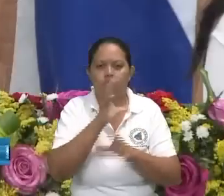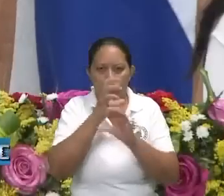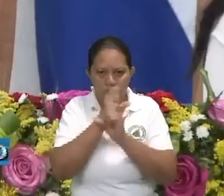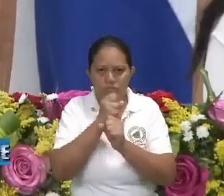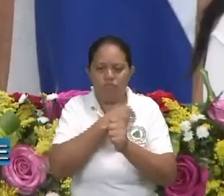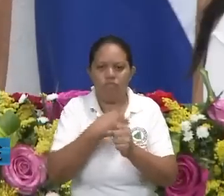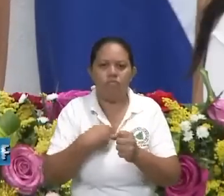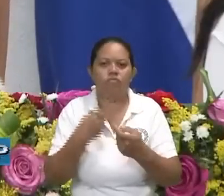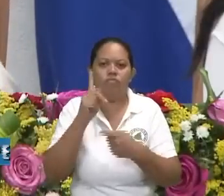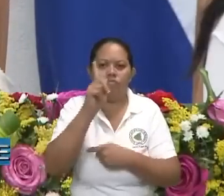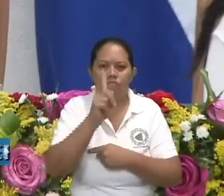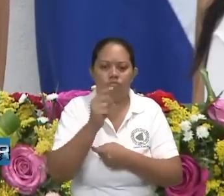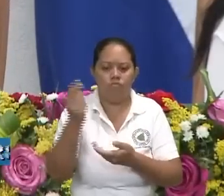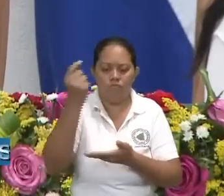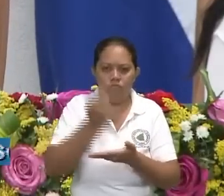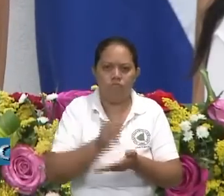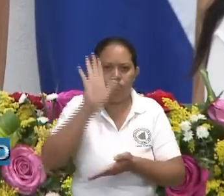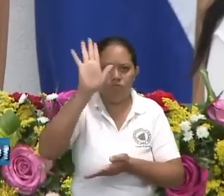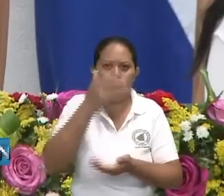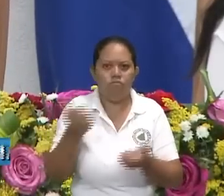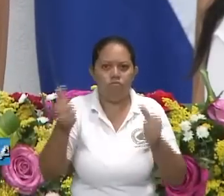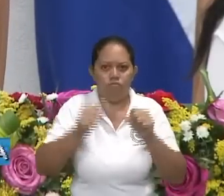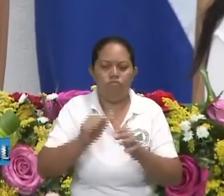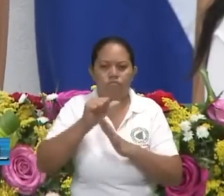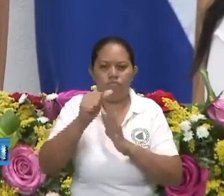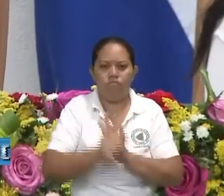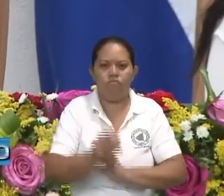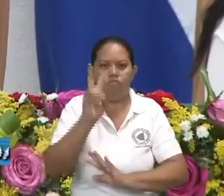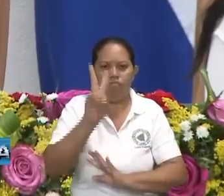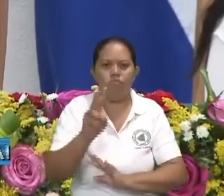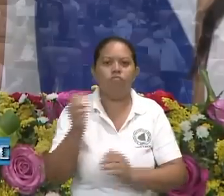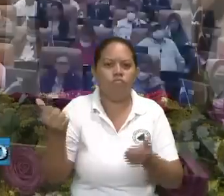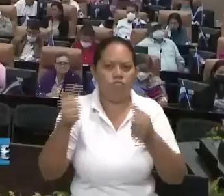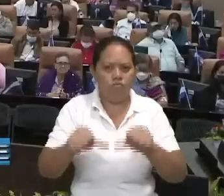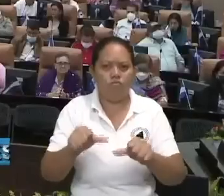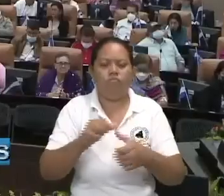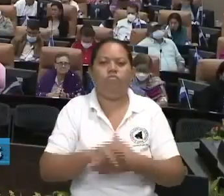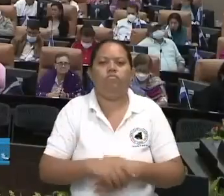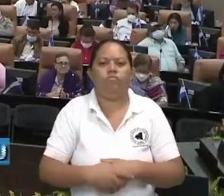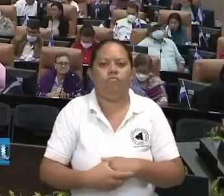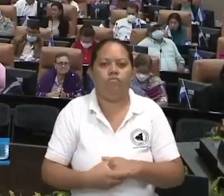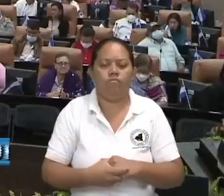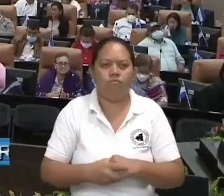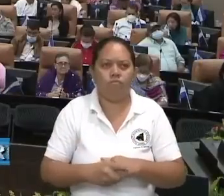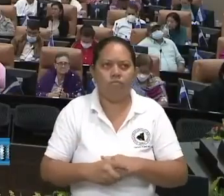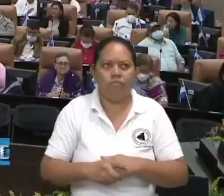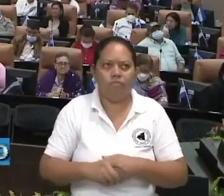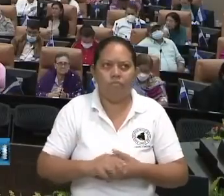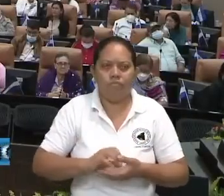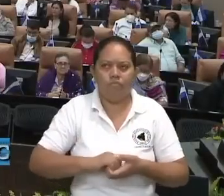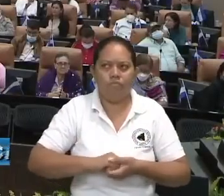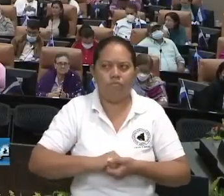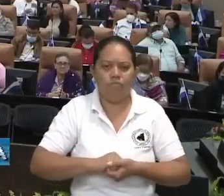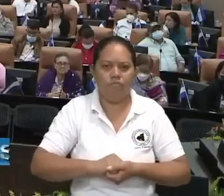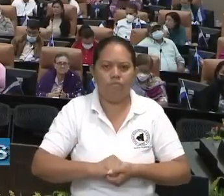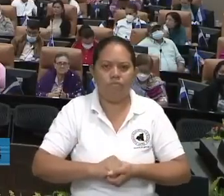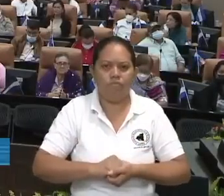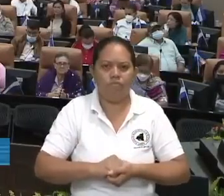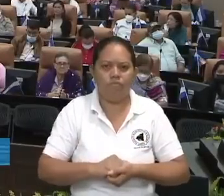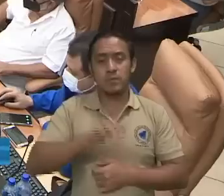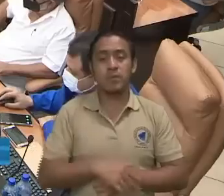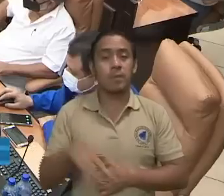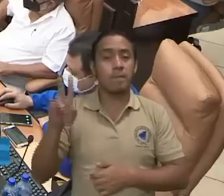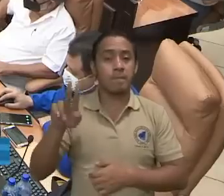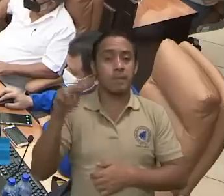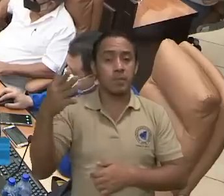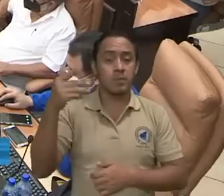su arremetida contra las organizaciones no gubernamentales. La cancelación se dio tras la presentación de dos decretos,